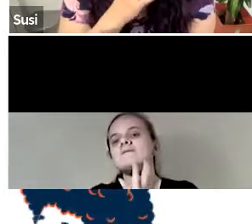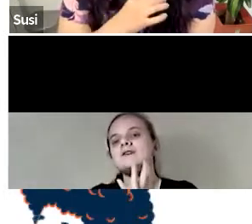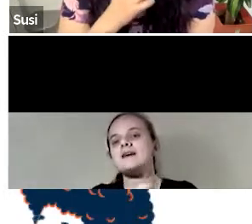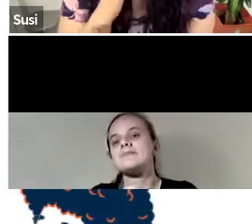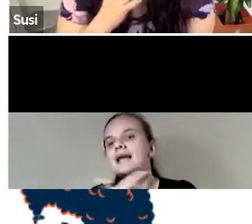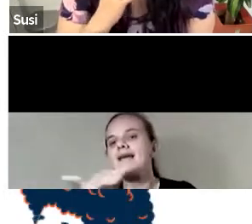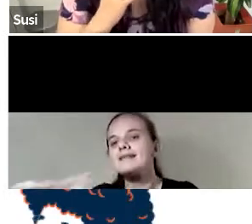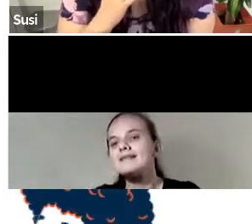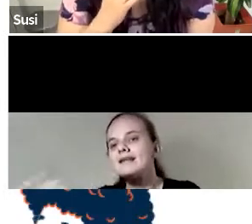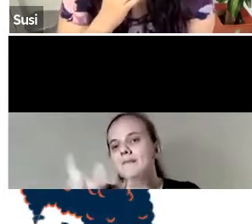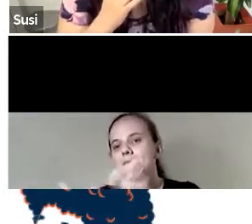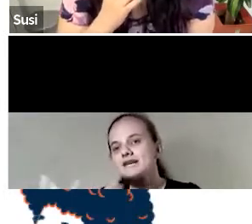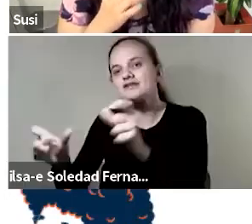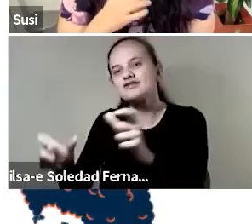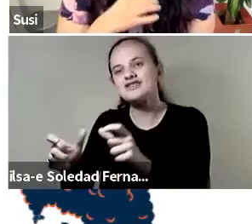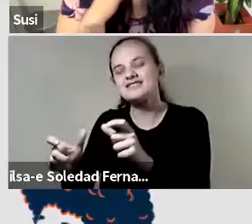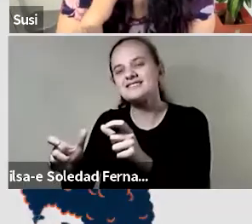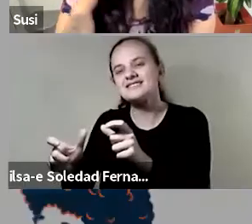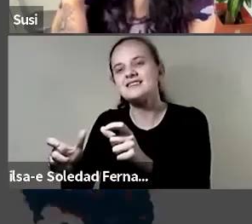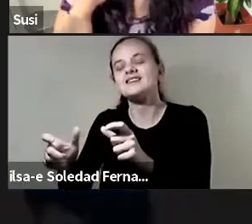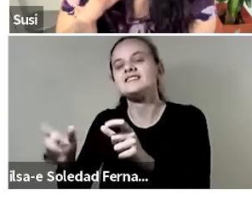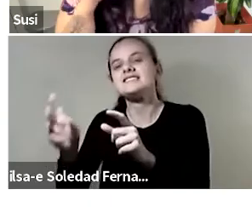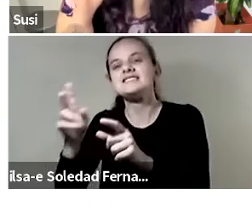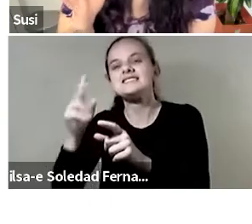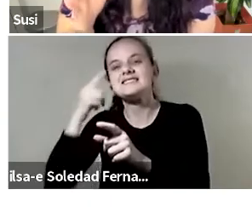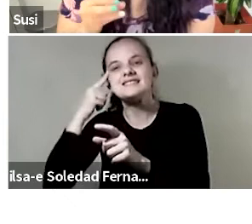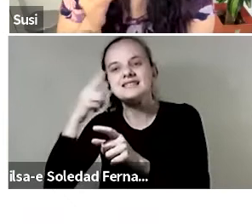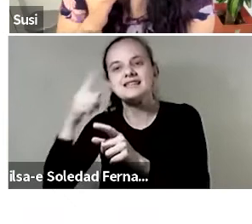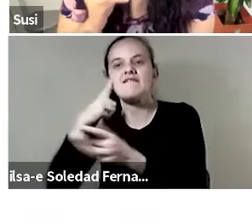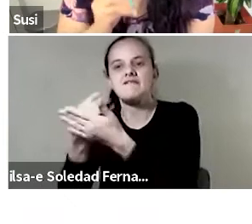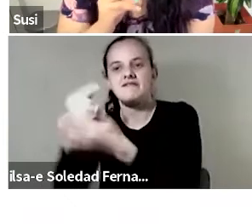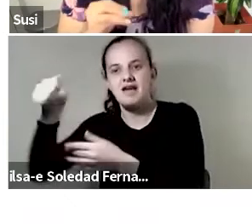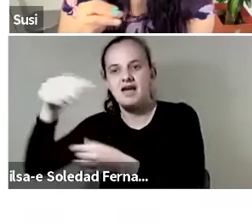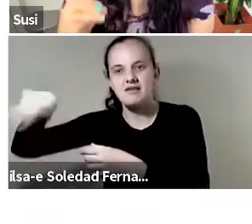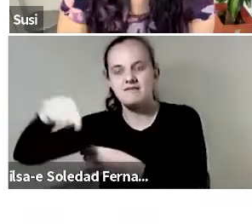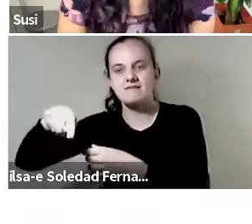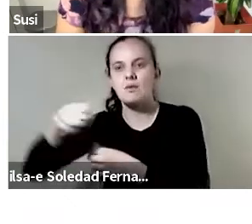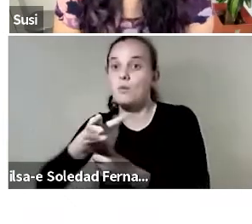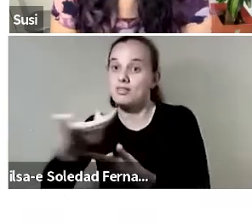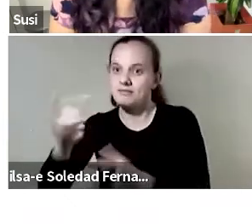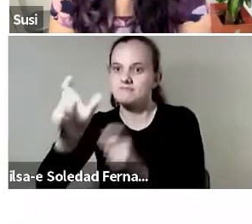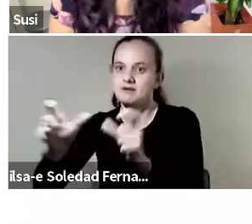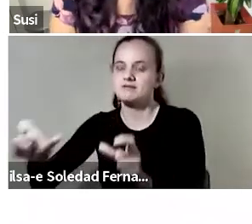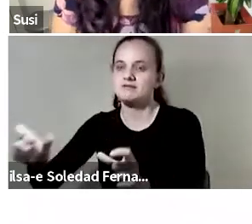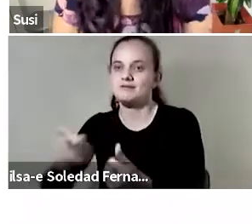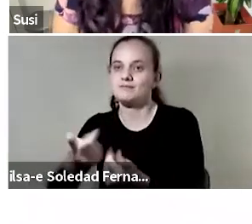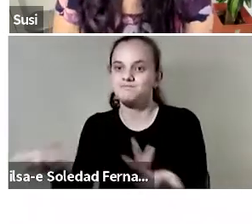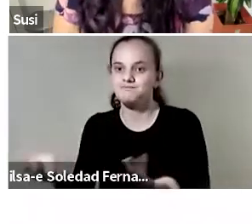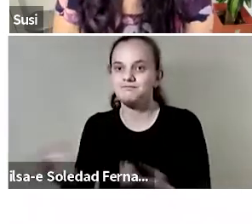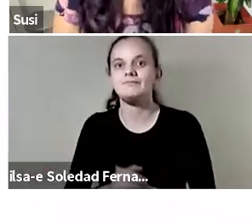población total de China. O sea, ahora cuando lo pensamos en cantidad de personas, es mucho más, digamos,